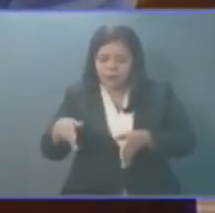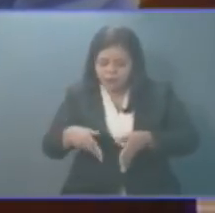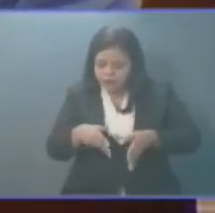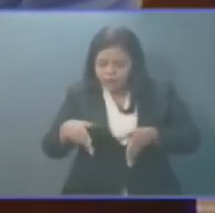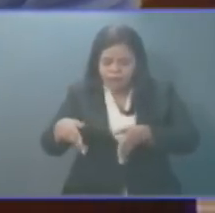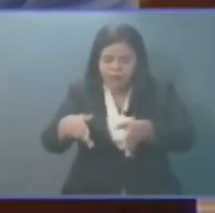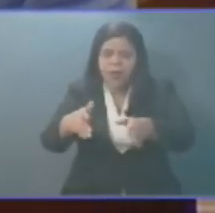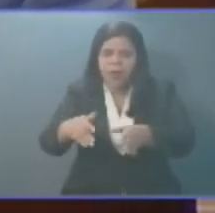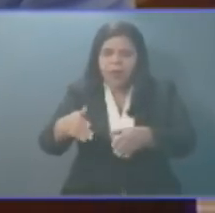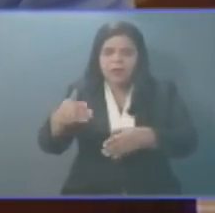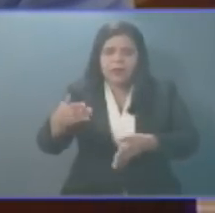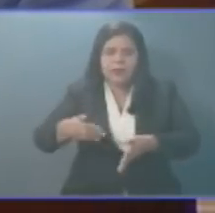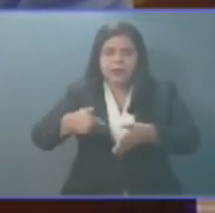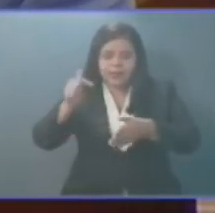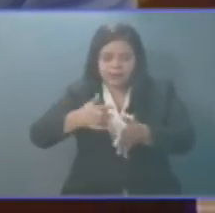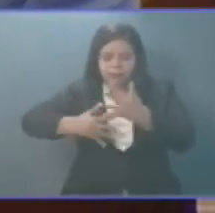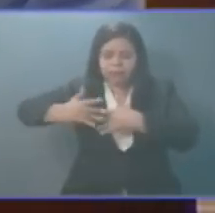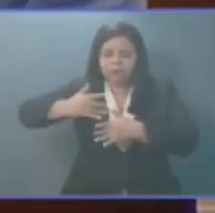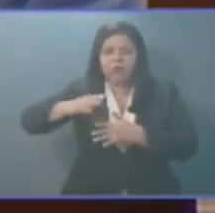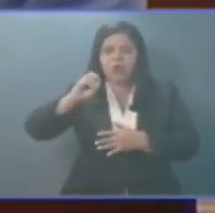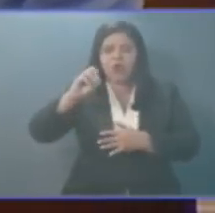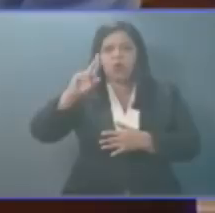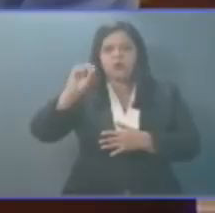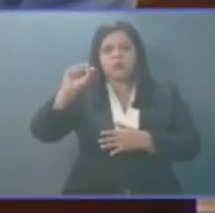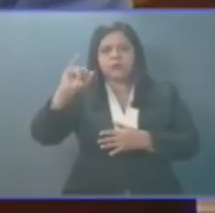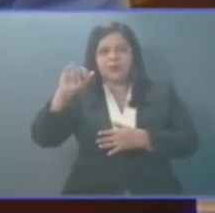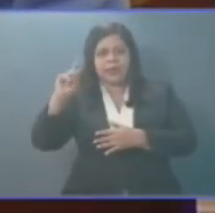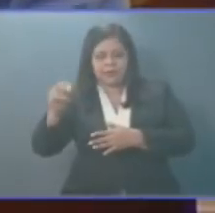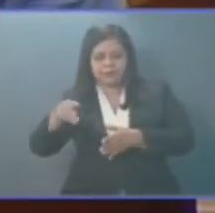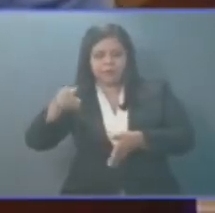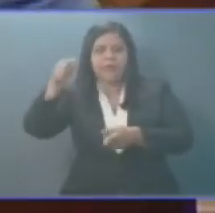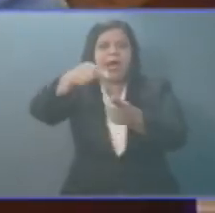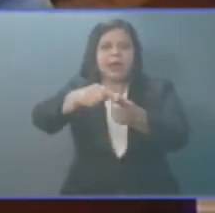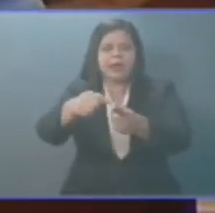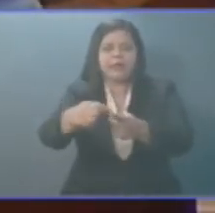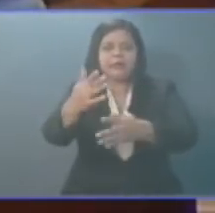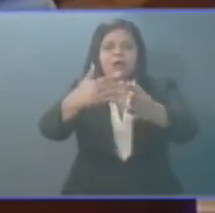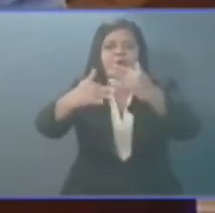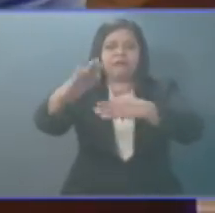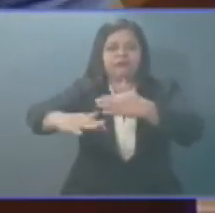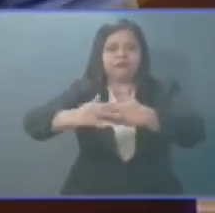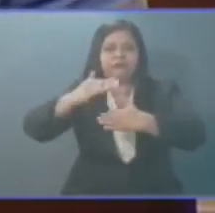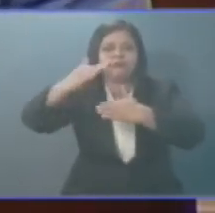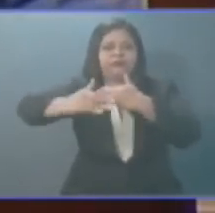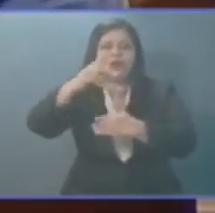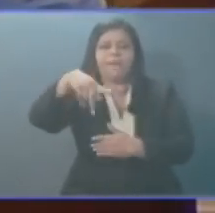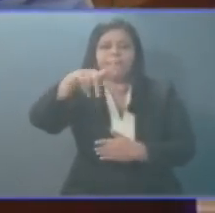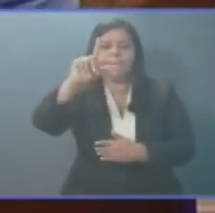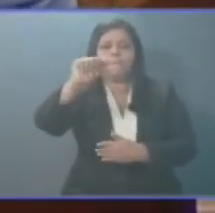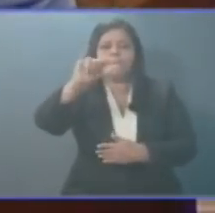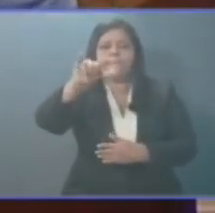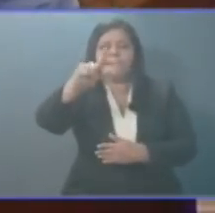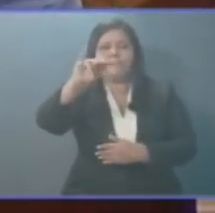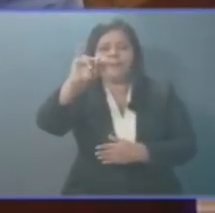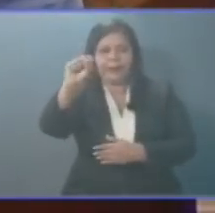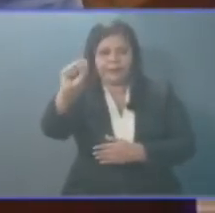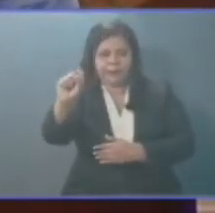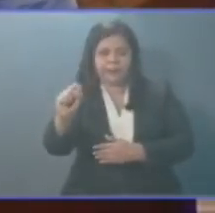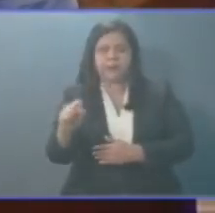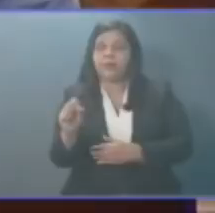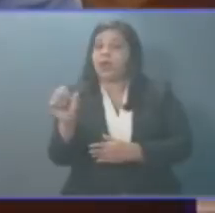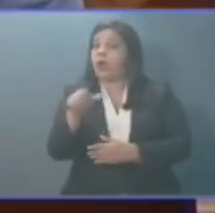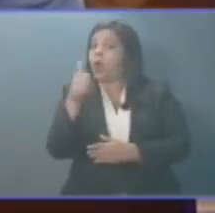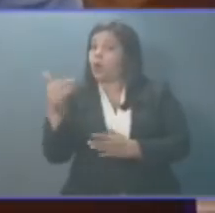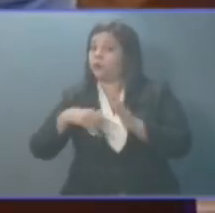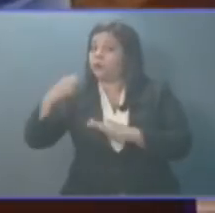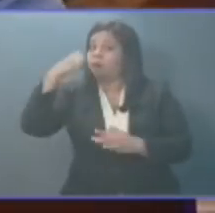Playitas, una inversión que dinamizará el turismo y el comercio de la zona. Otro importante impacto en las